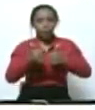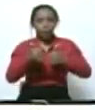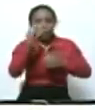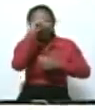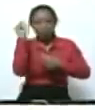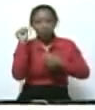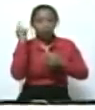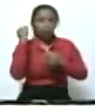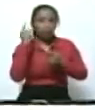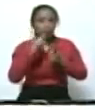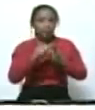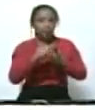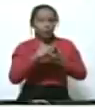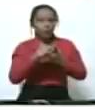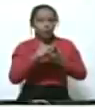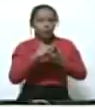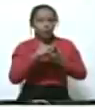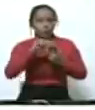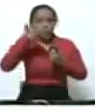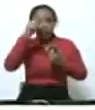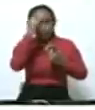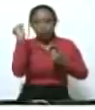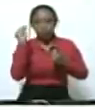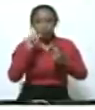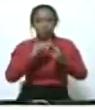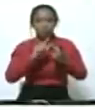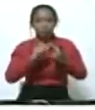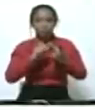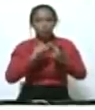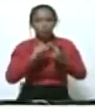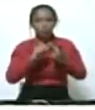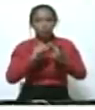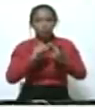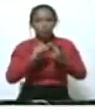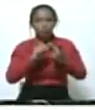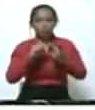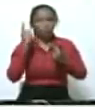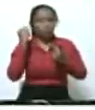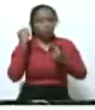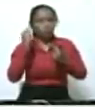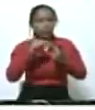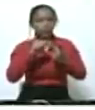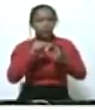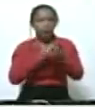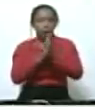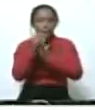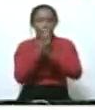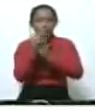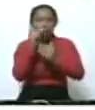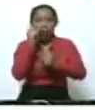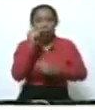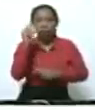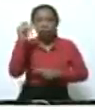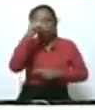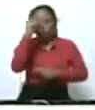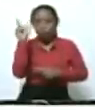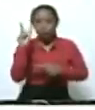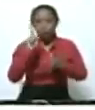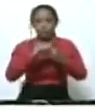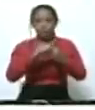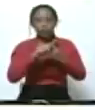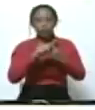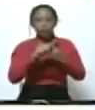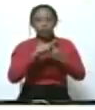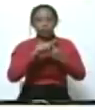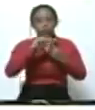Magaly Gutiérrez, por la JPSUV Juliana Ramos, emprendedores Orlando Becerra por el PSUV,